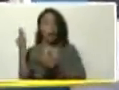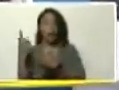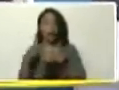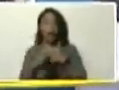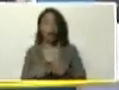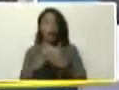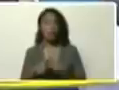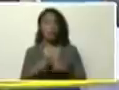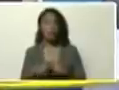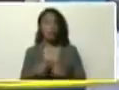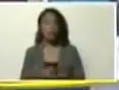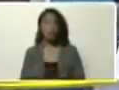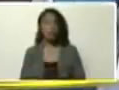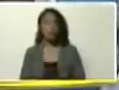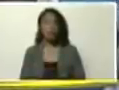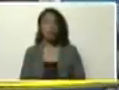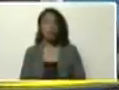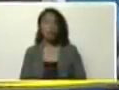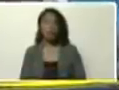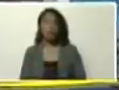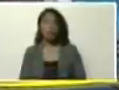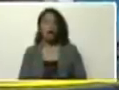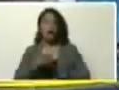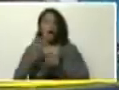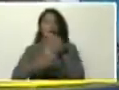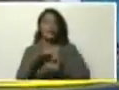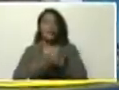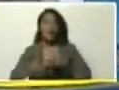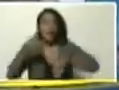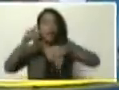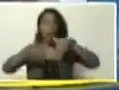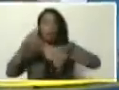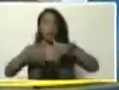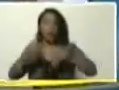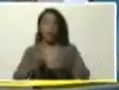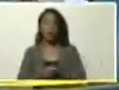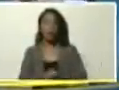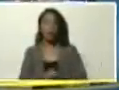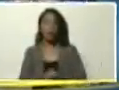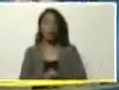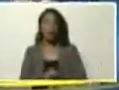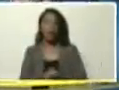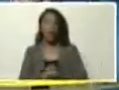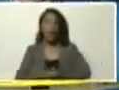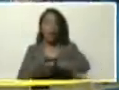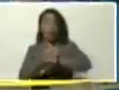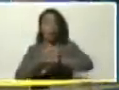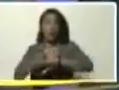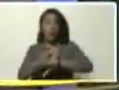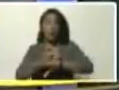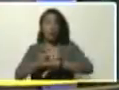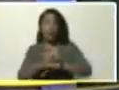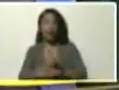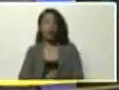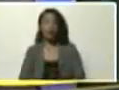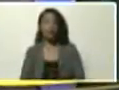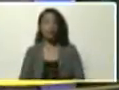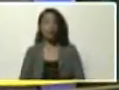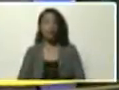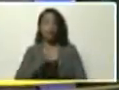herramienta, pasarla de lo electoral a lo gubernamental.